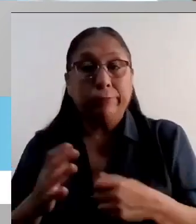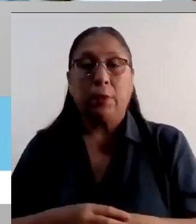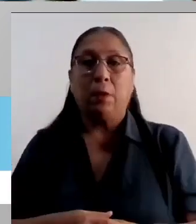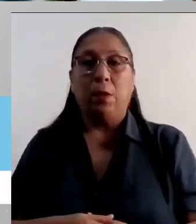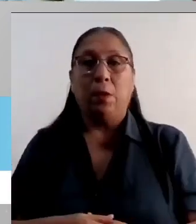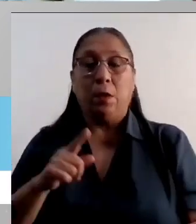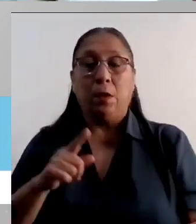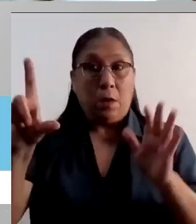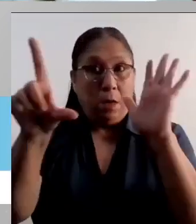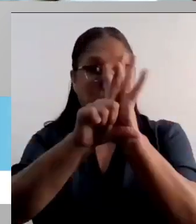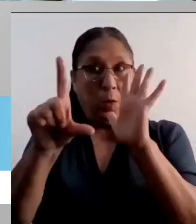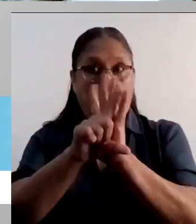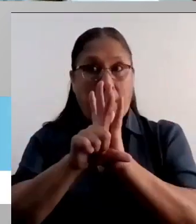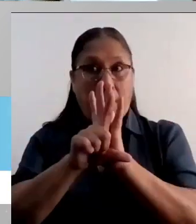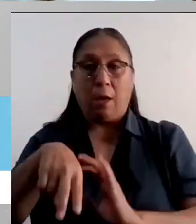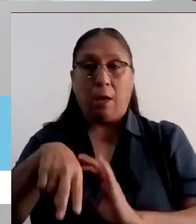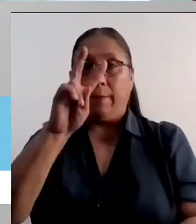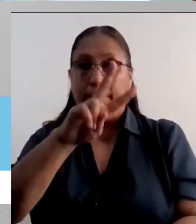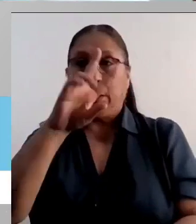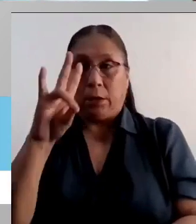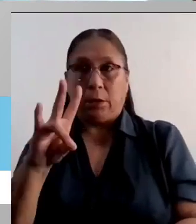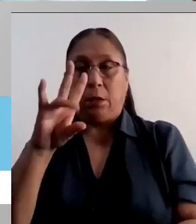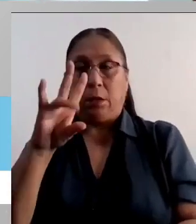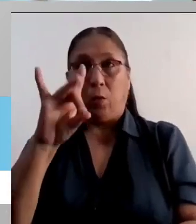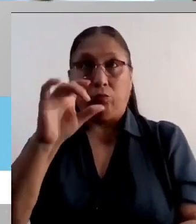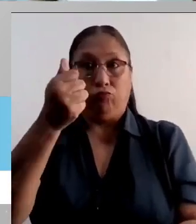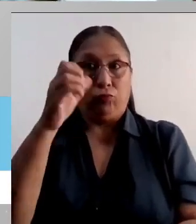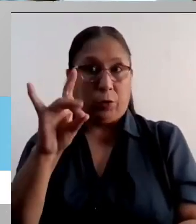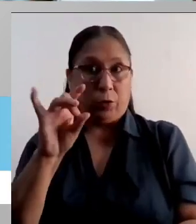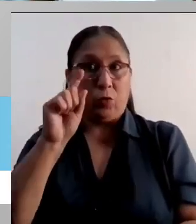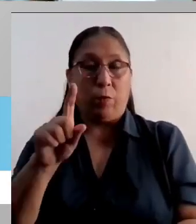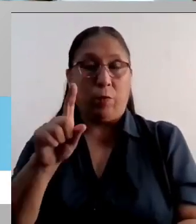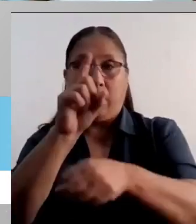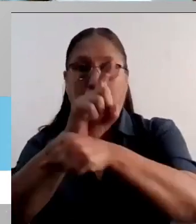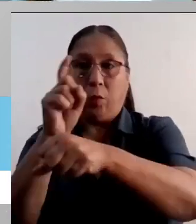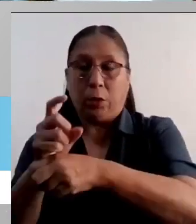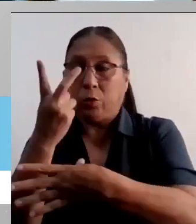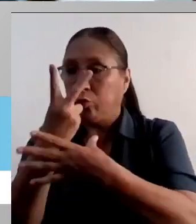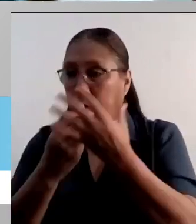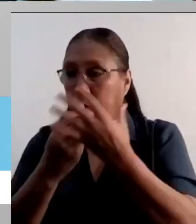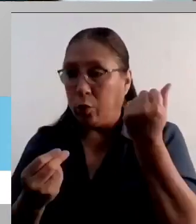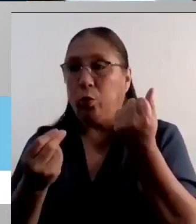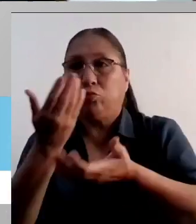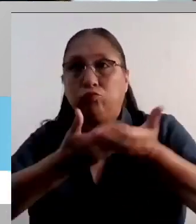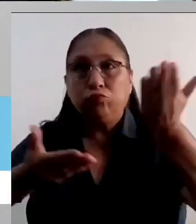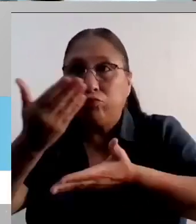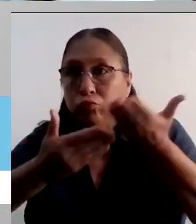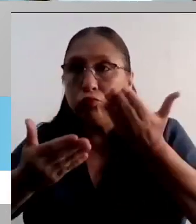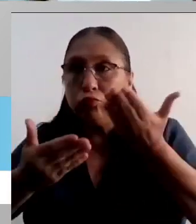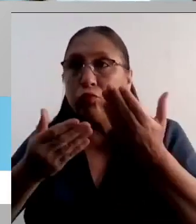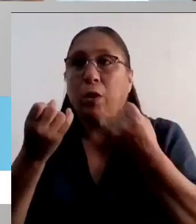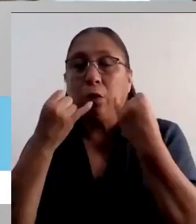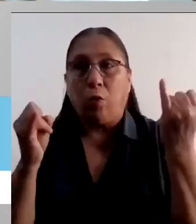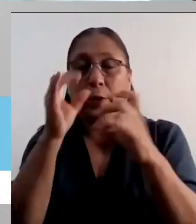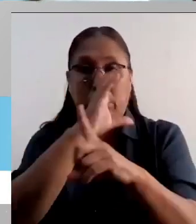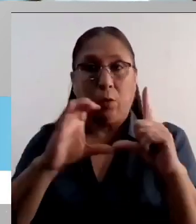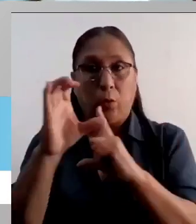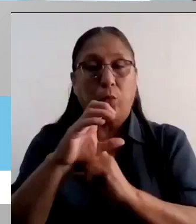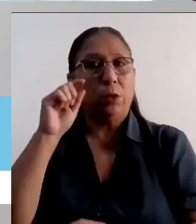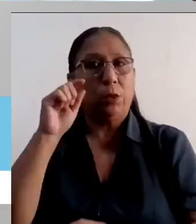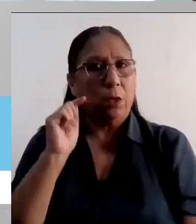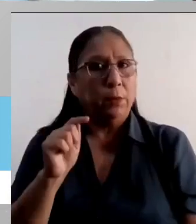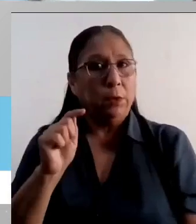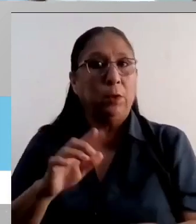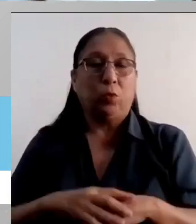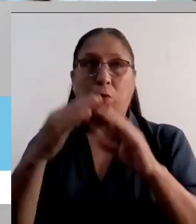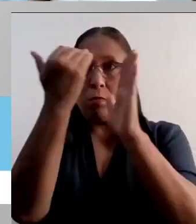Hay una ley, ¿no? La ley 27818, que es la ley para la educación bilingüe intercultural. Además, estuvo vigente un